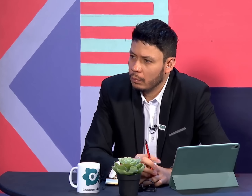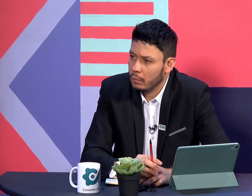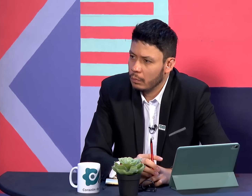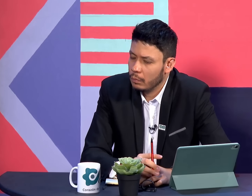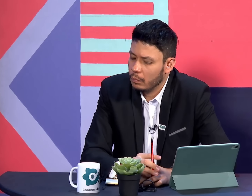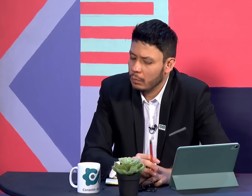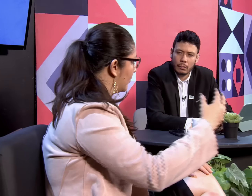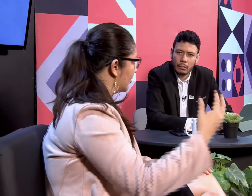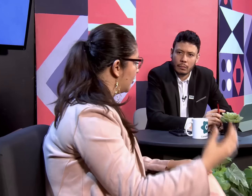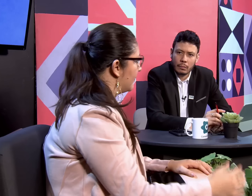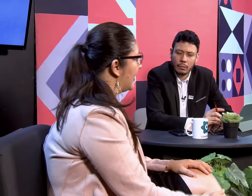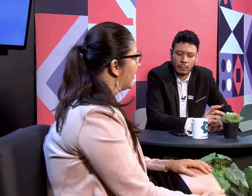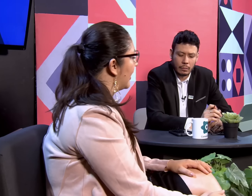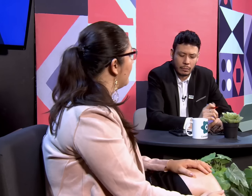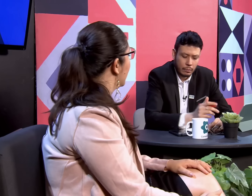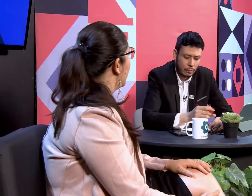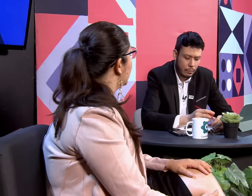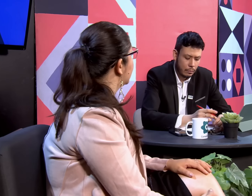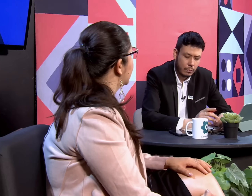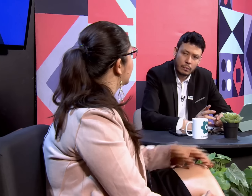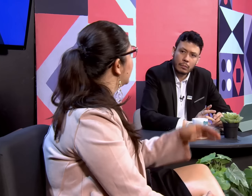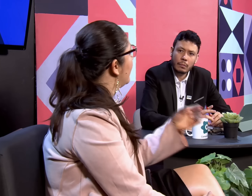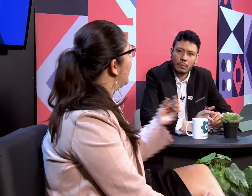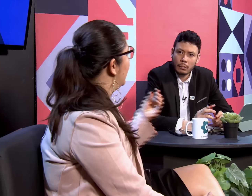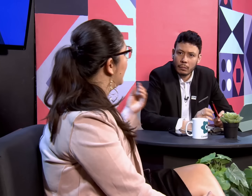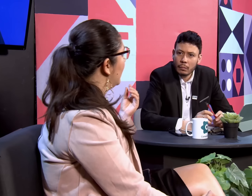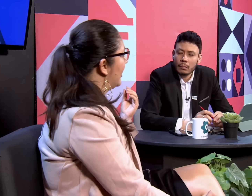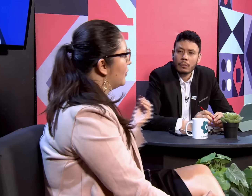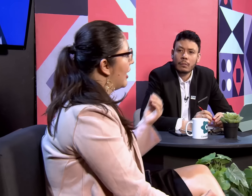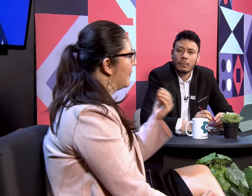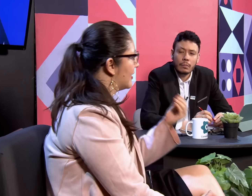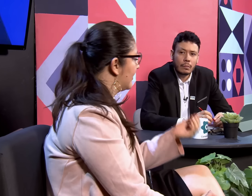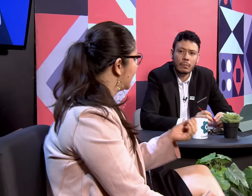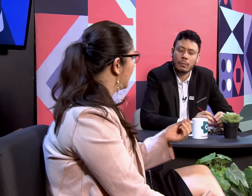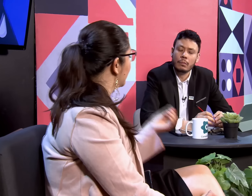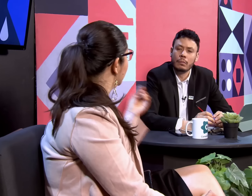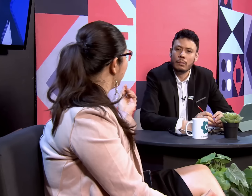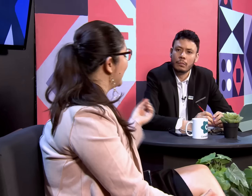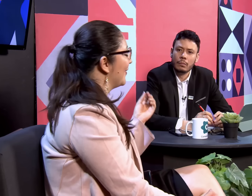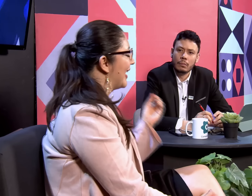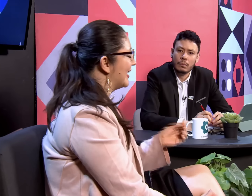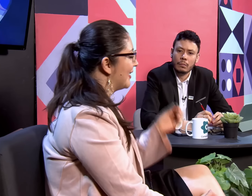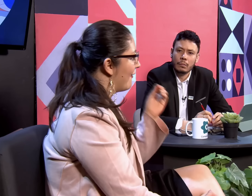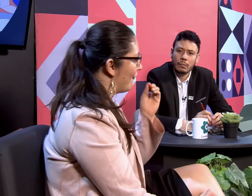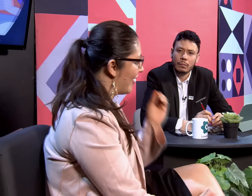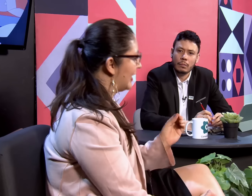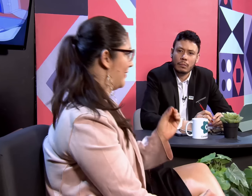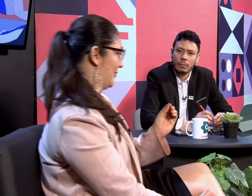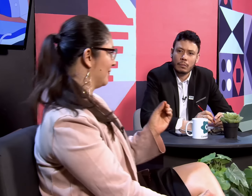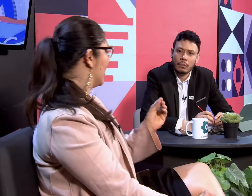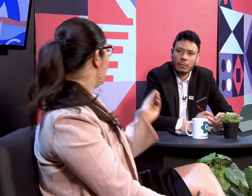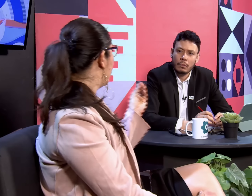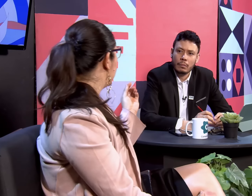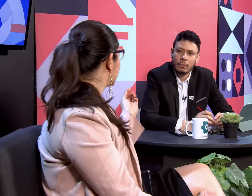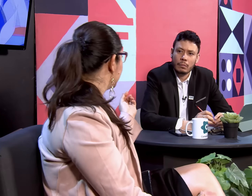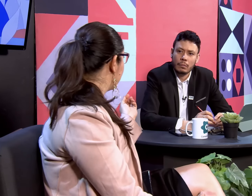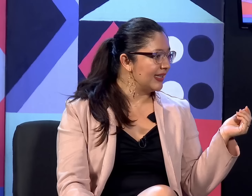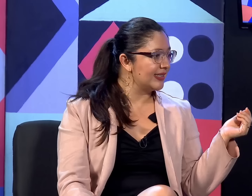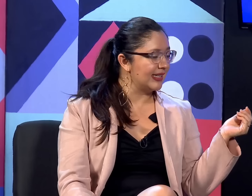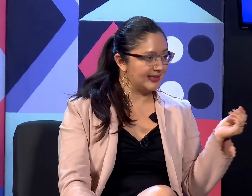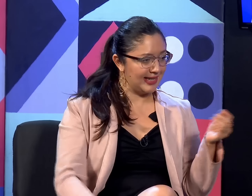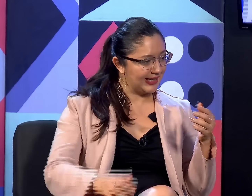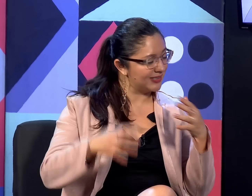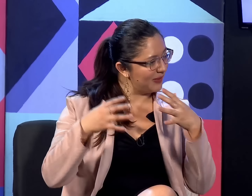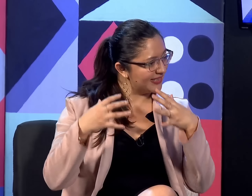comentócratas de la derecha, esta oposición mediática, es que se está debilitando el derecho a la libertad de expresión, siendo que es falso. Y las